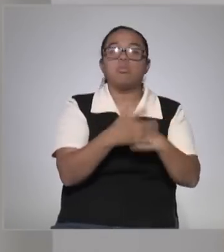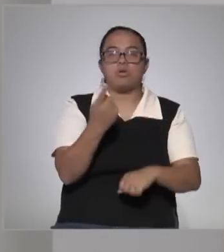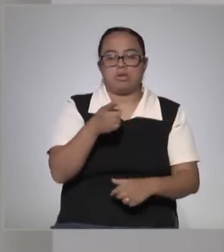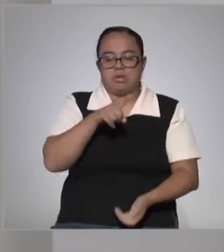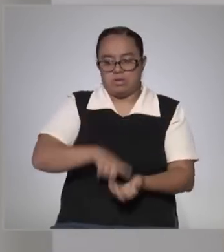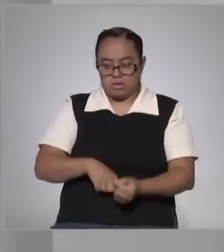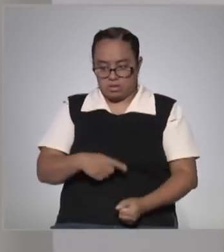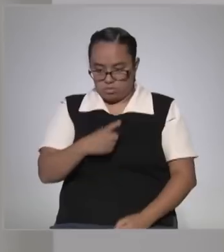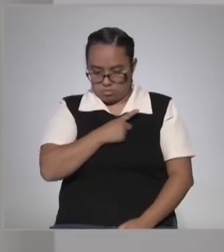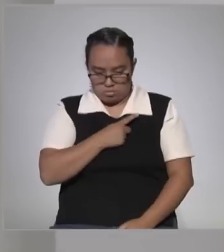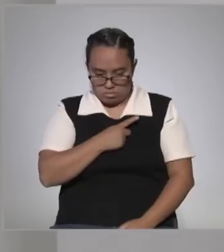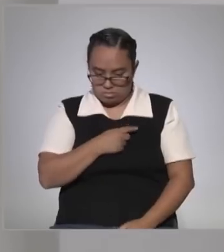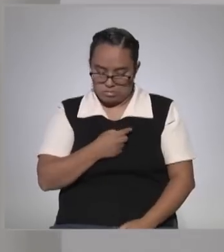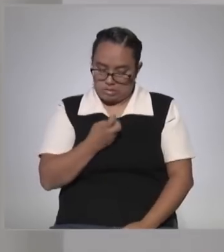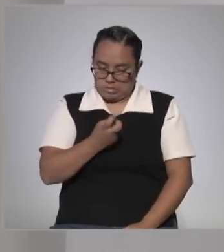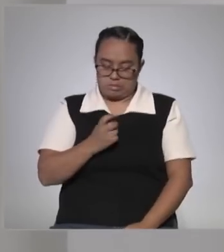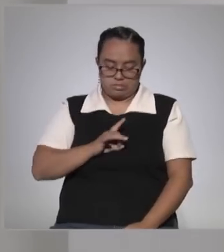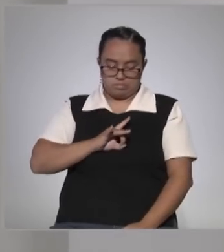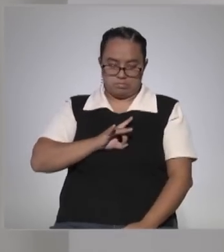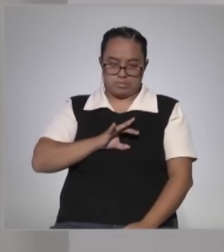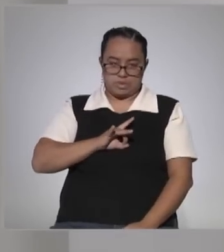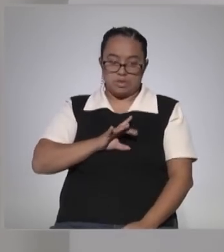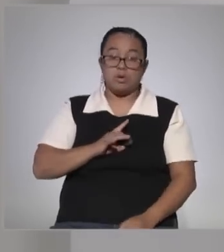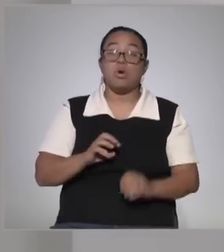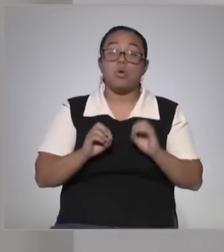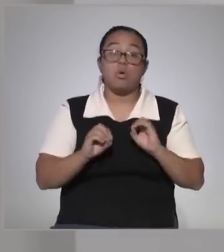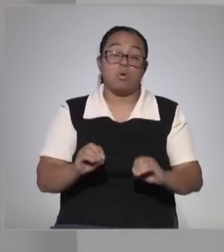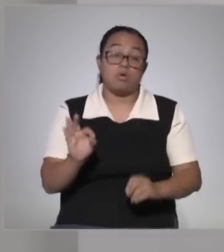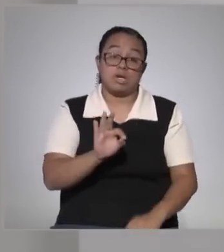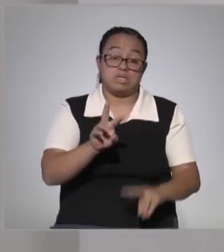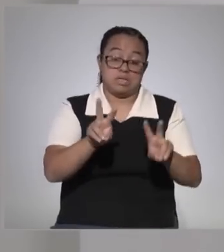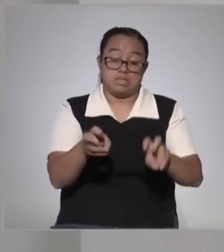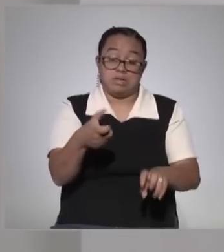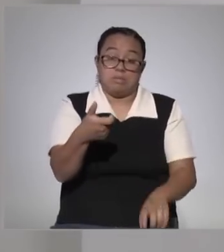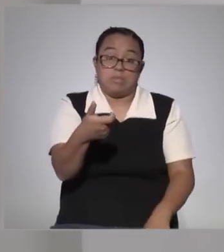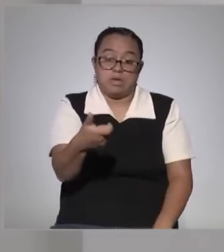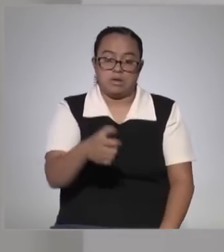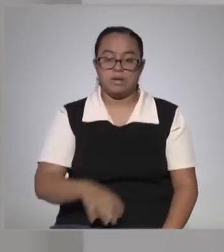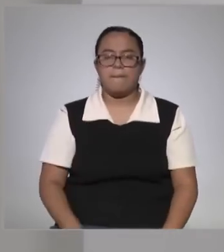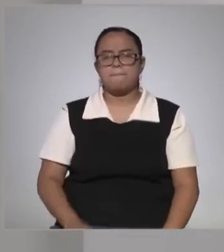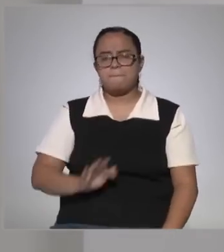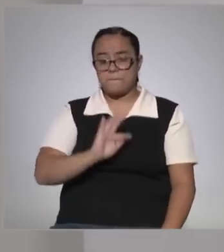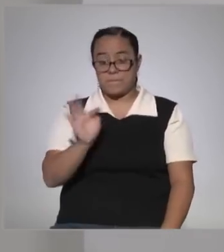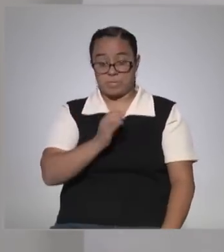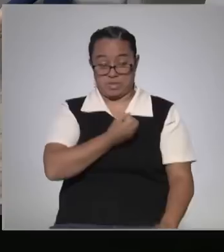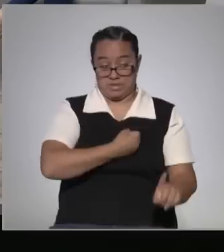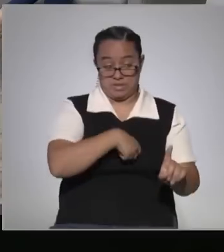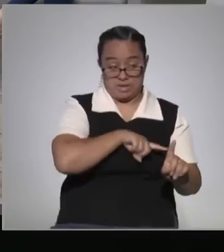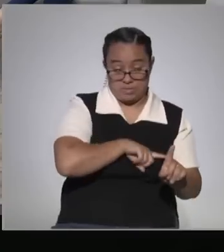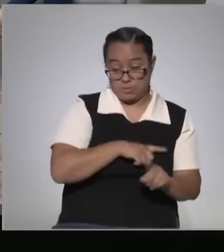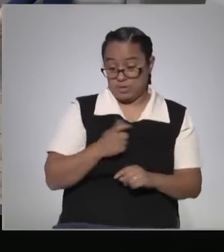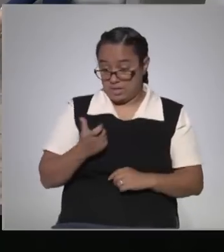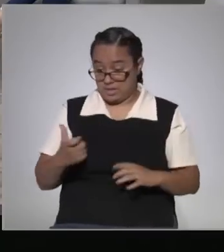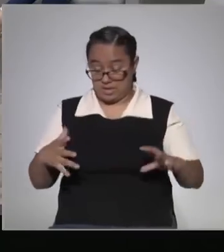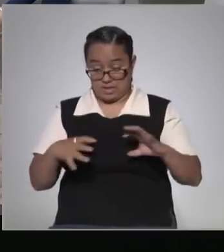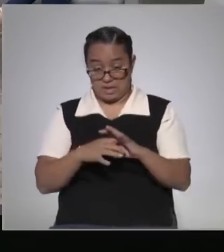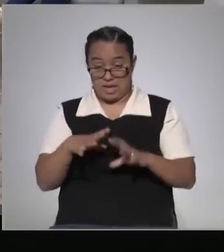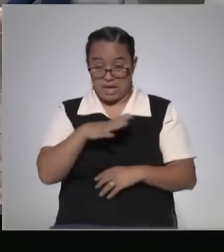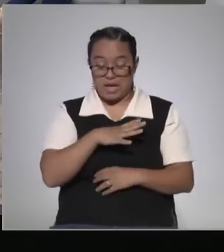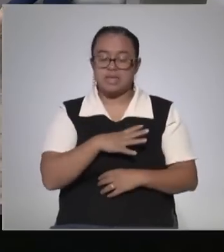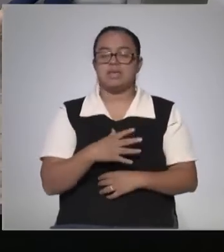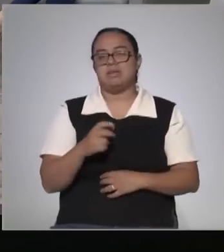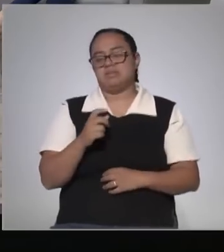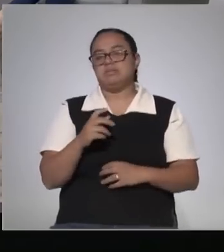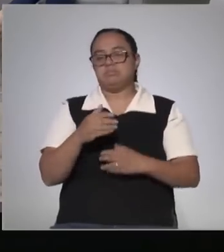miedo también a la parte financiera, como bien lo decías. O sea, si hay salud y finanzas, ya la llevamos más o menos en